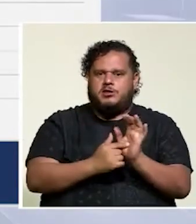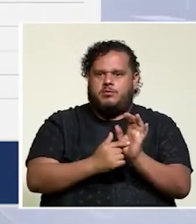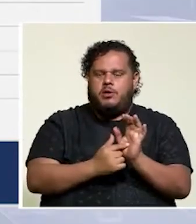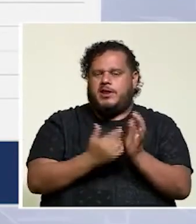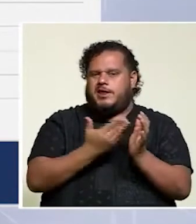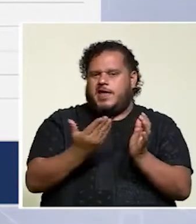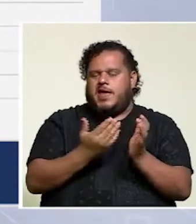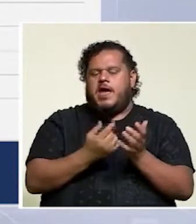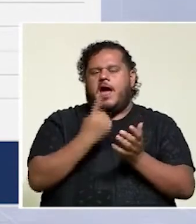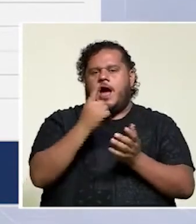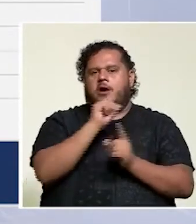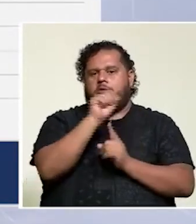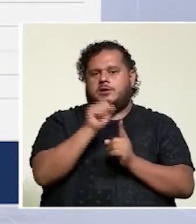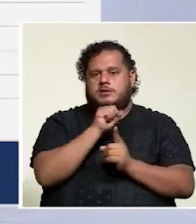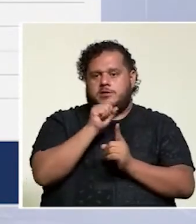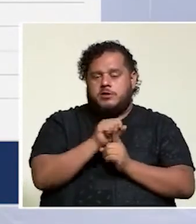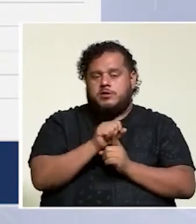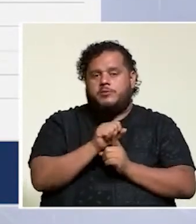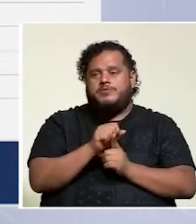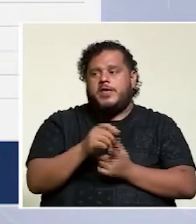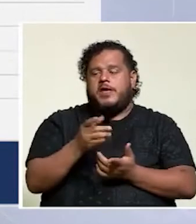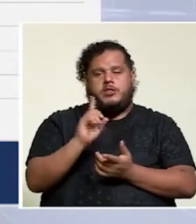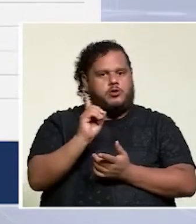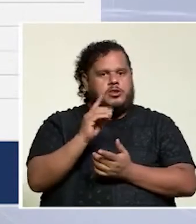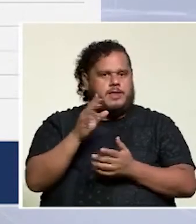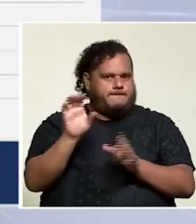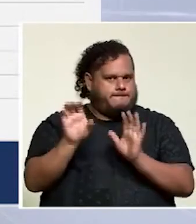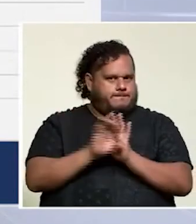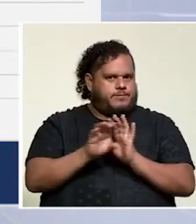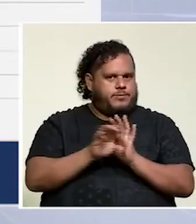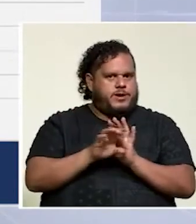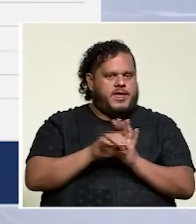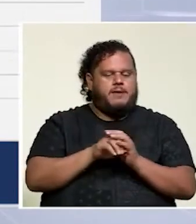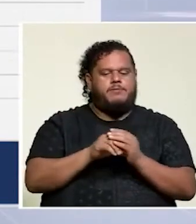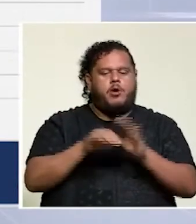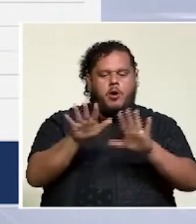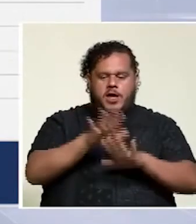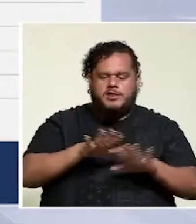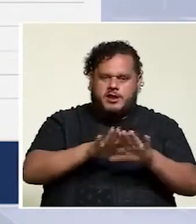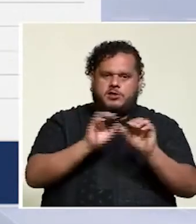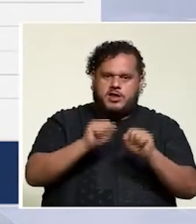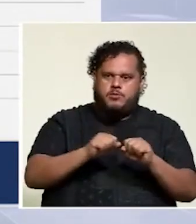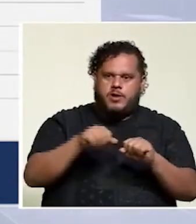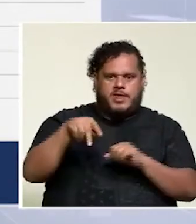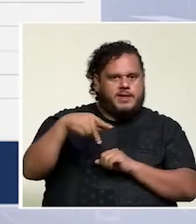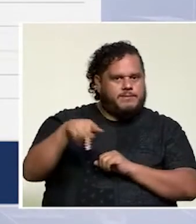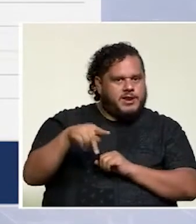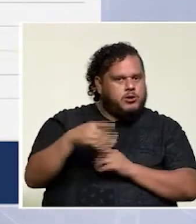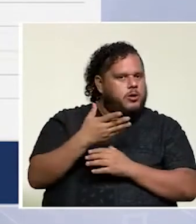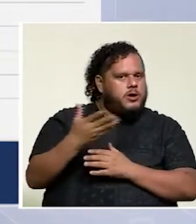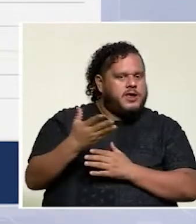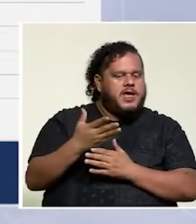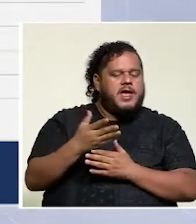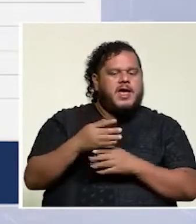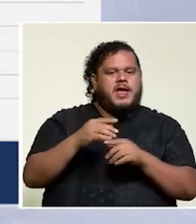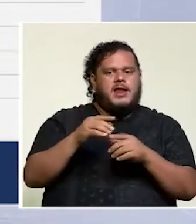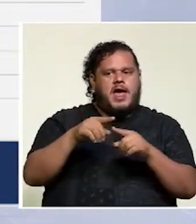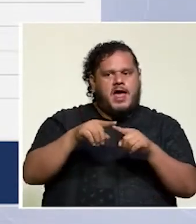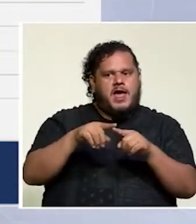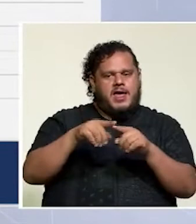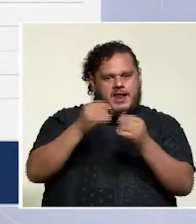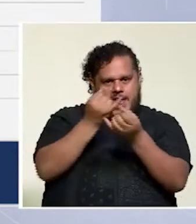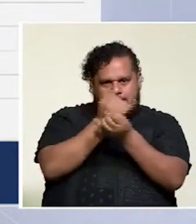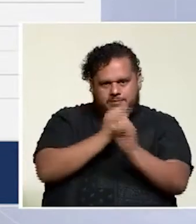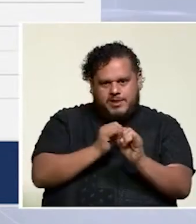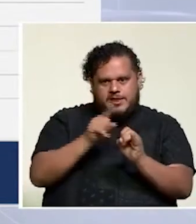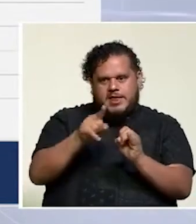expone a una situación en la que, por ejemplo, escenarios que pueden poner en riesgo la independencia de esos partidos políticos, la independencia